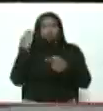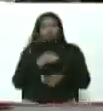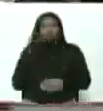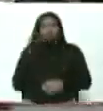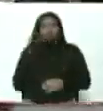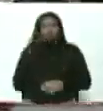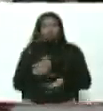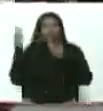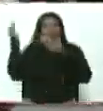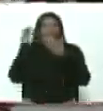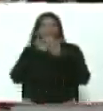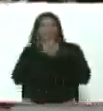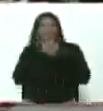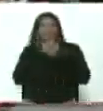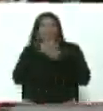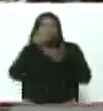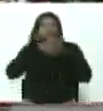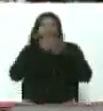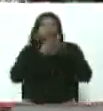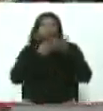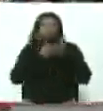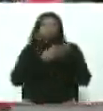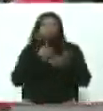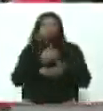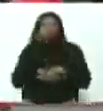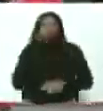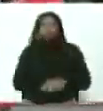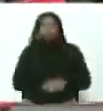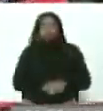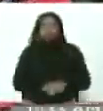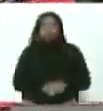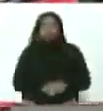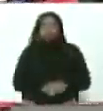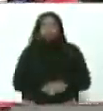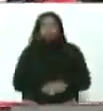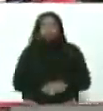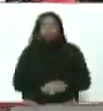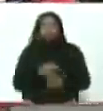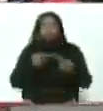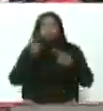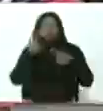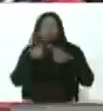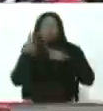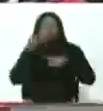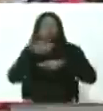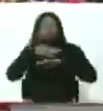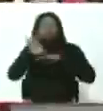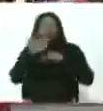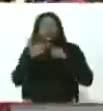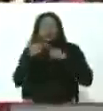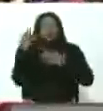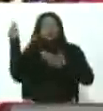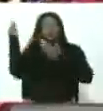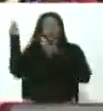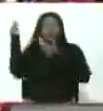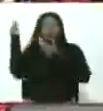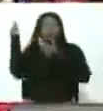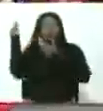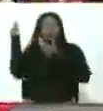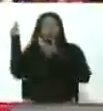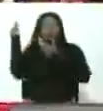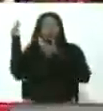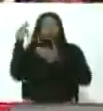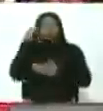El camarada Nelson, guerrero de todos los tiempos. En el municipio Guanta, Natalí Bello.